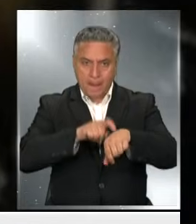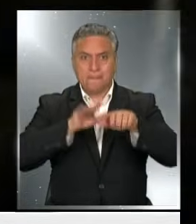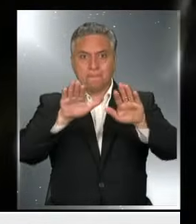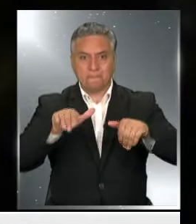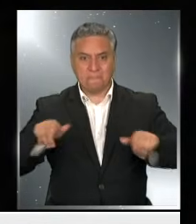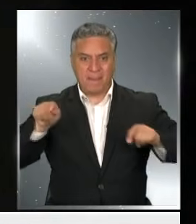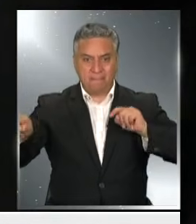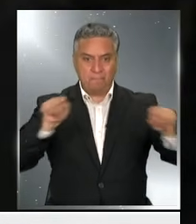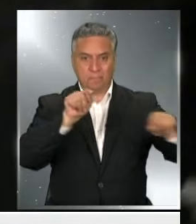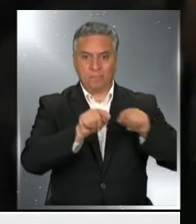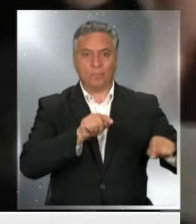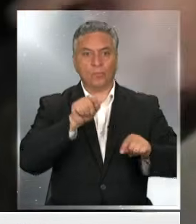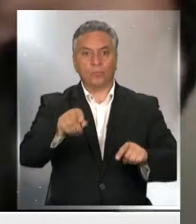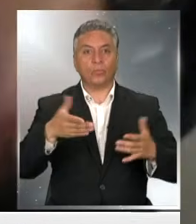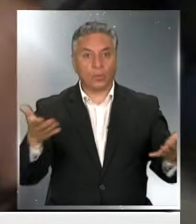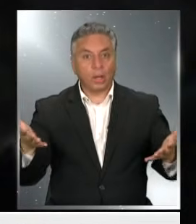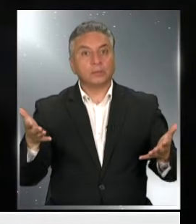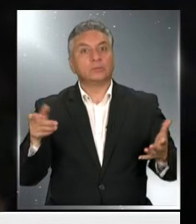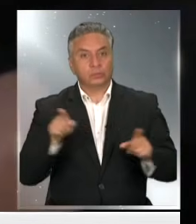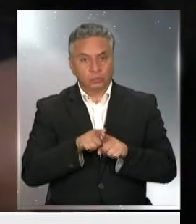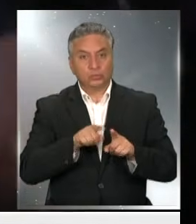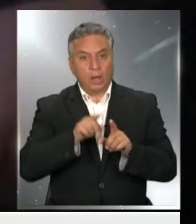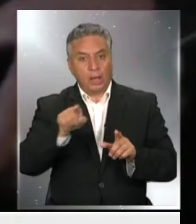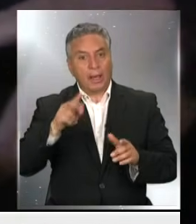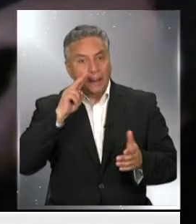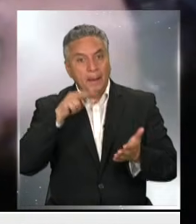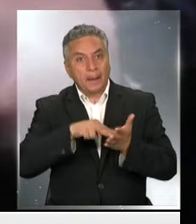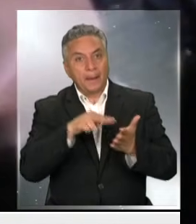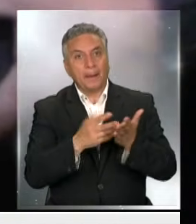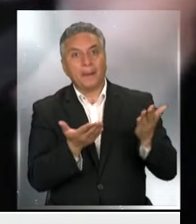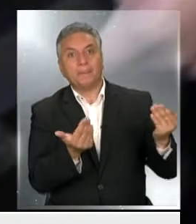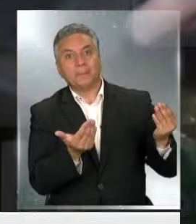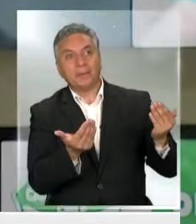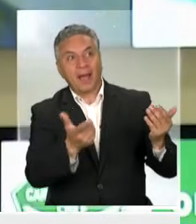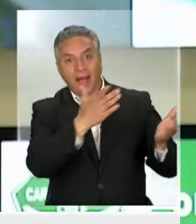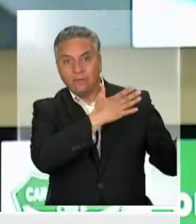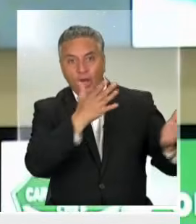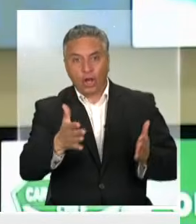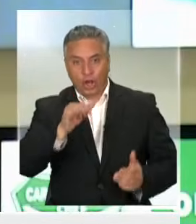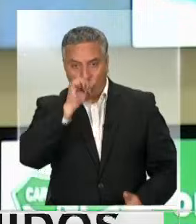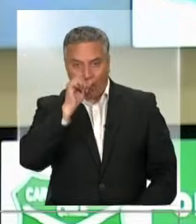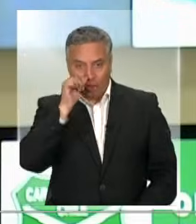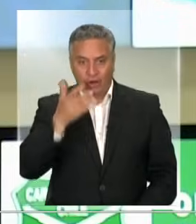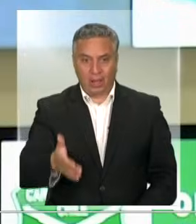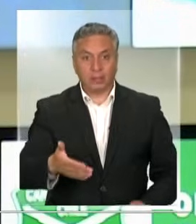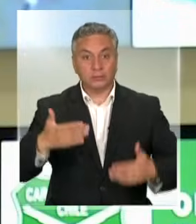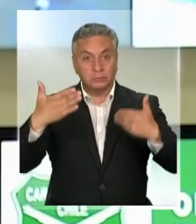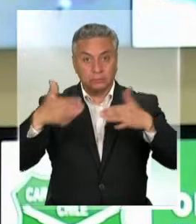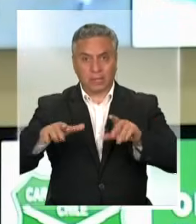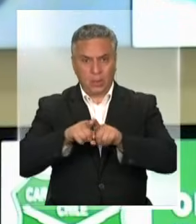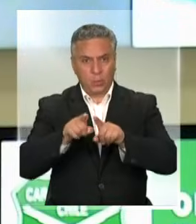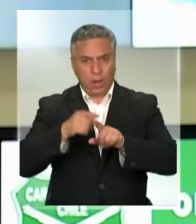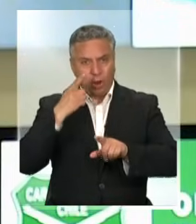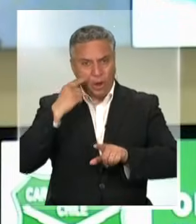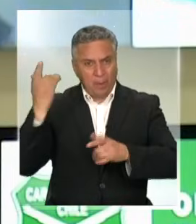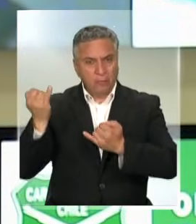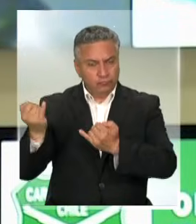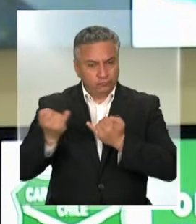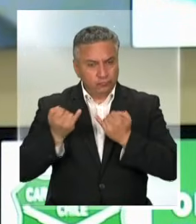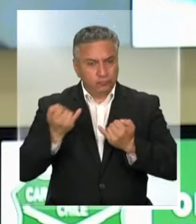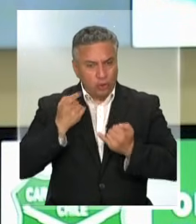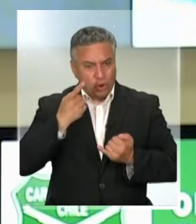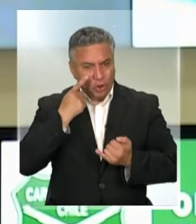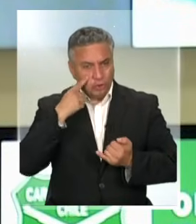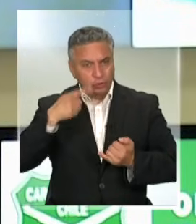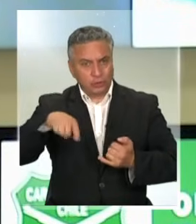trataba del brazo de la organización que esperaba por el cargamento de droga. Que por información de inteligencia y conocimiento que tenemos con